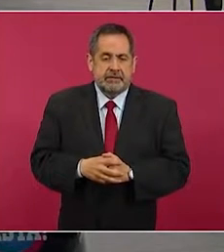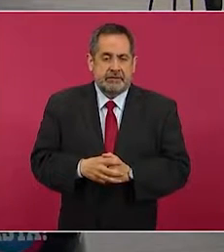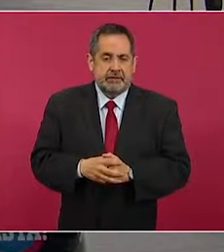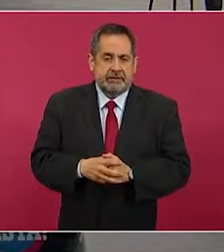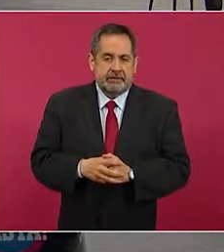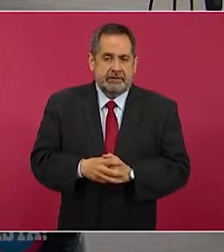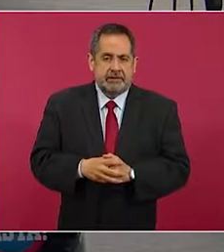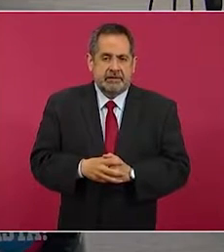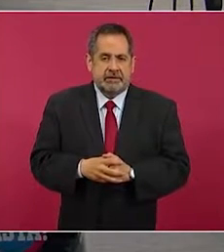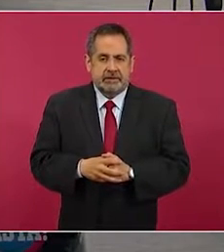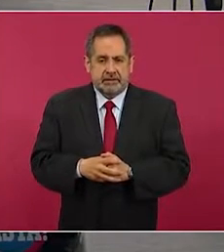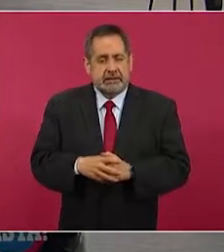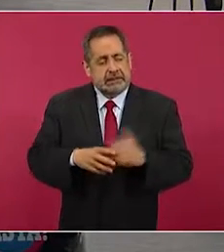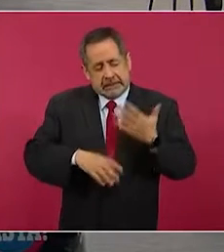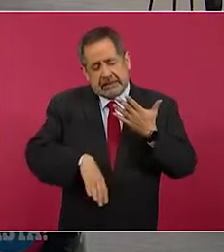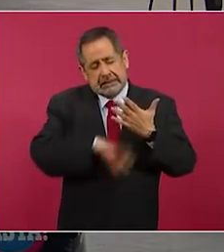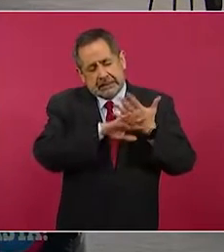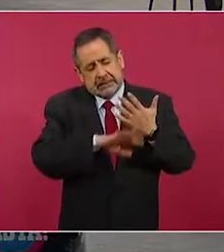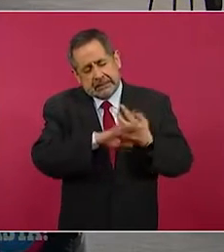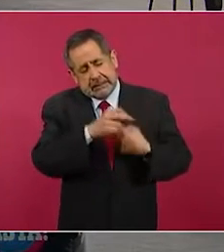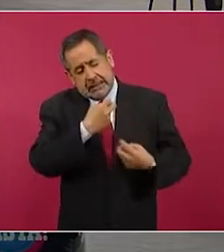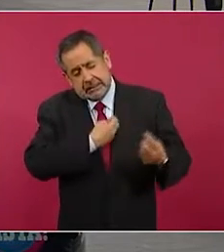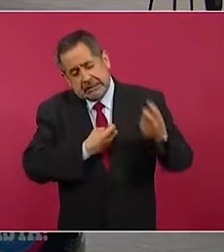de todos los ataques.